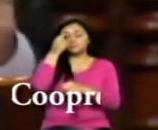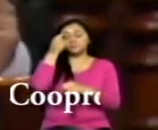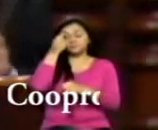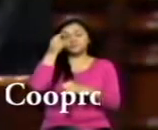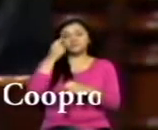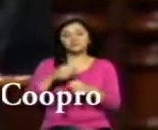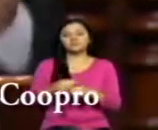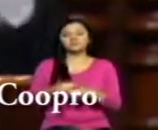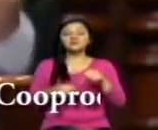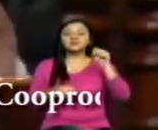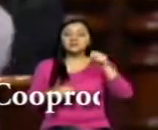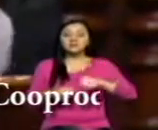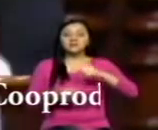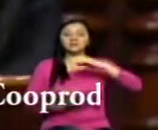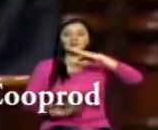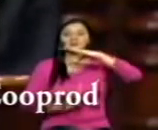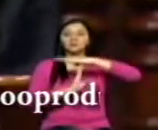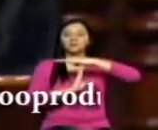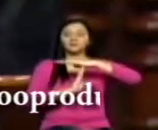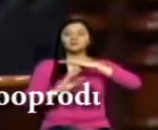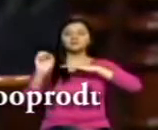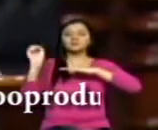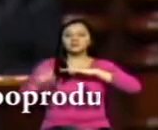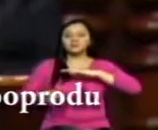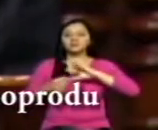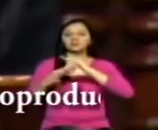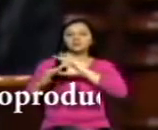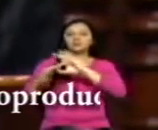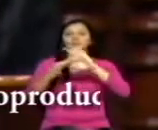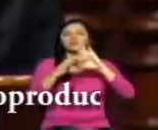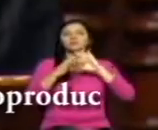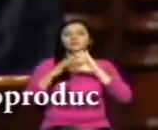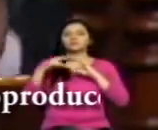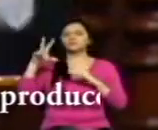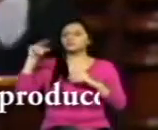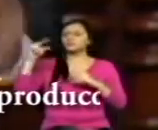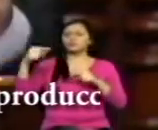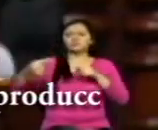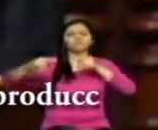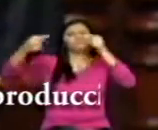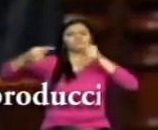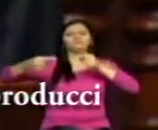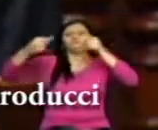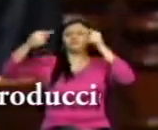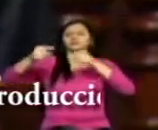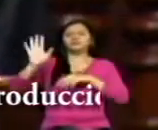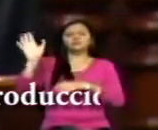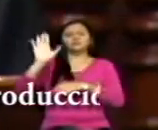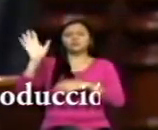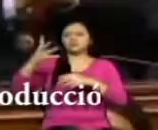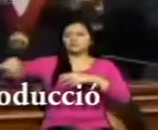Sí a la paz, sí a la unión, no al enfrentamiento,